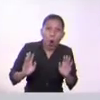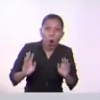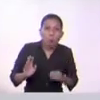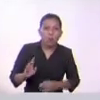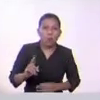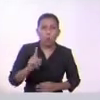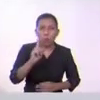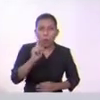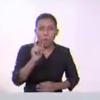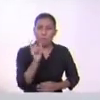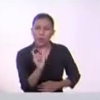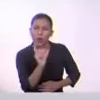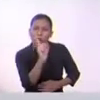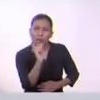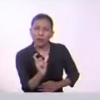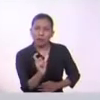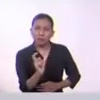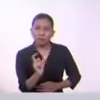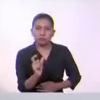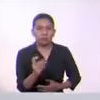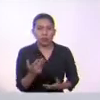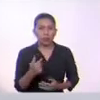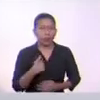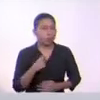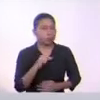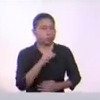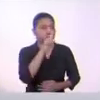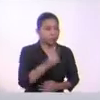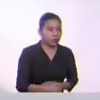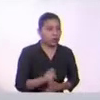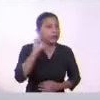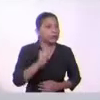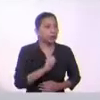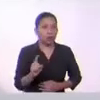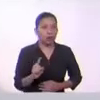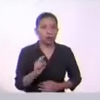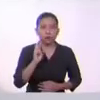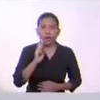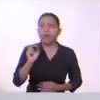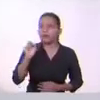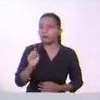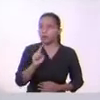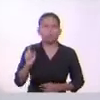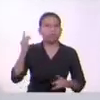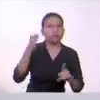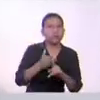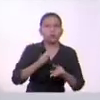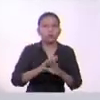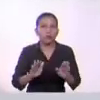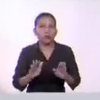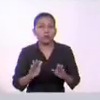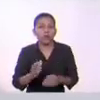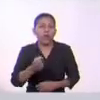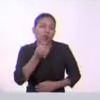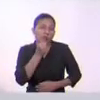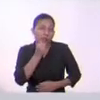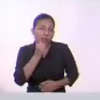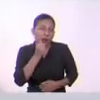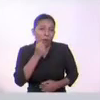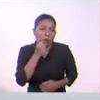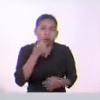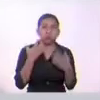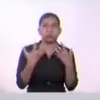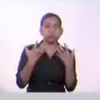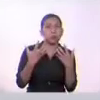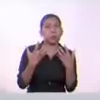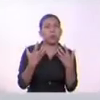única palabra, por lo que el entrevistado tampoco puede obtener mayor información de